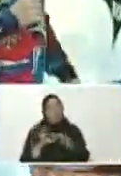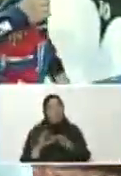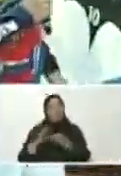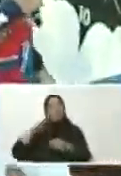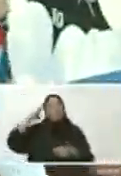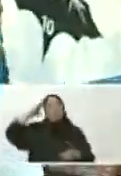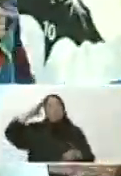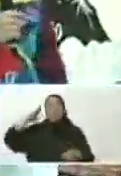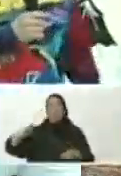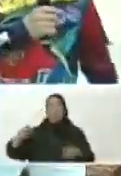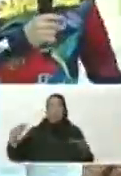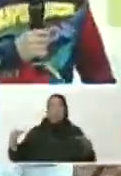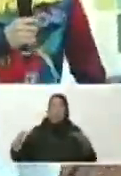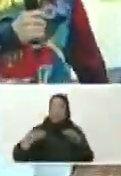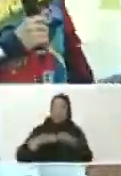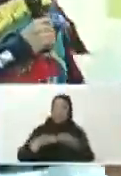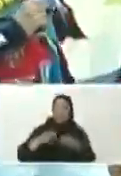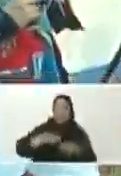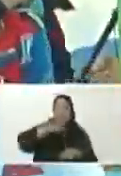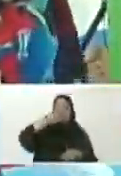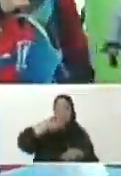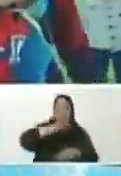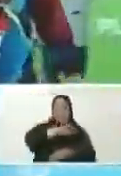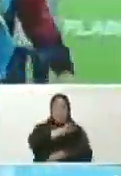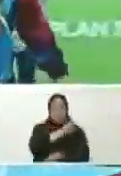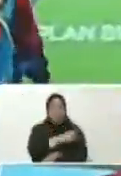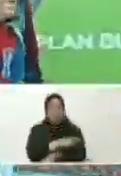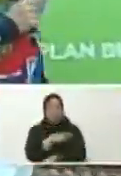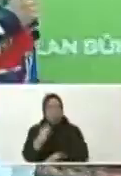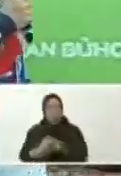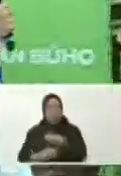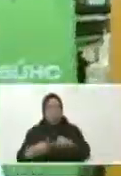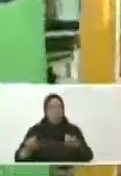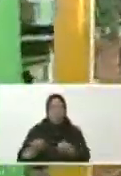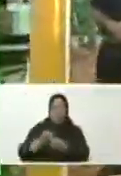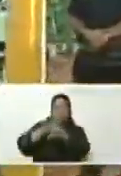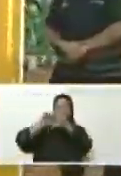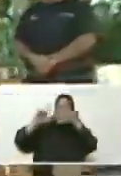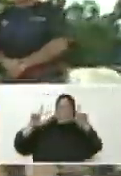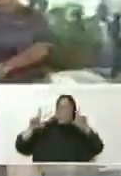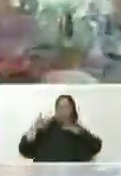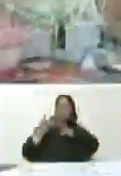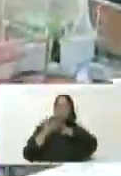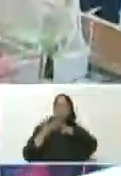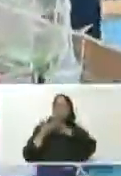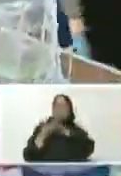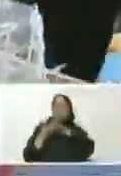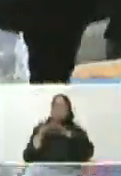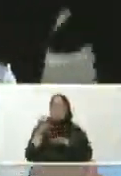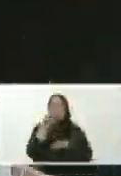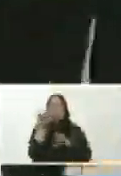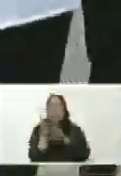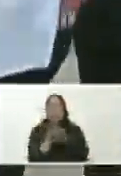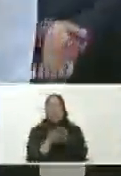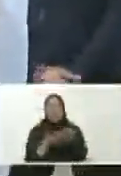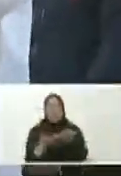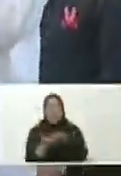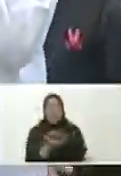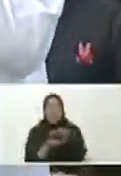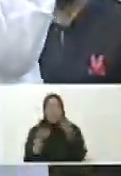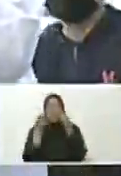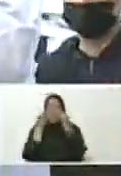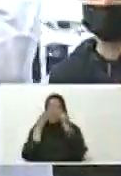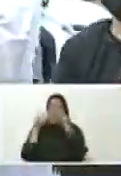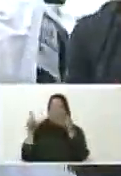el poder político, se hace milagro. Aquí está la cartografía social, mi saludo. Por aquí tenemos